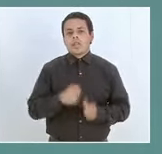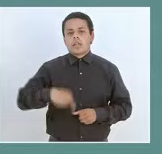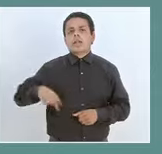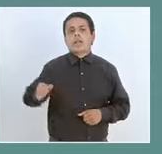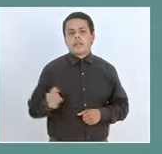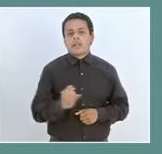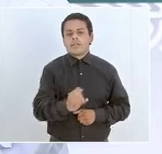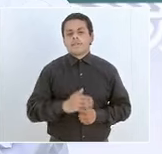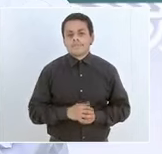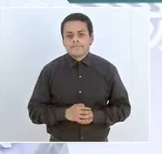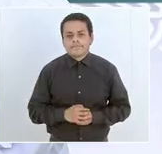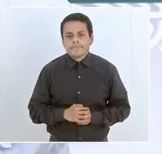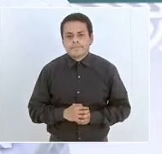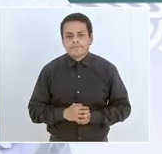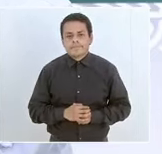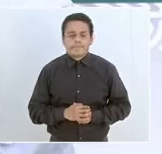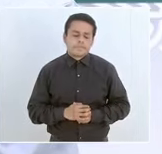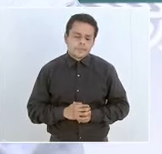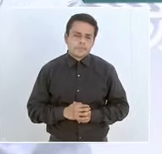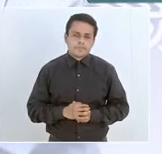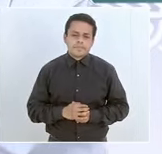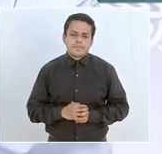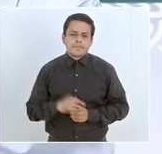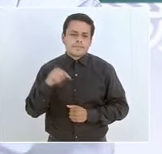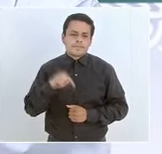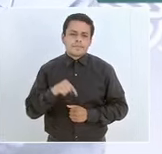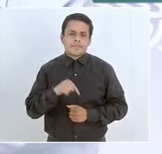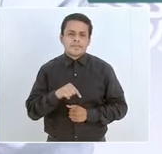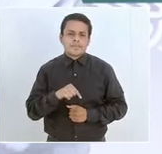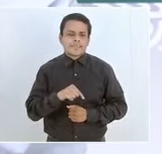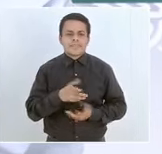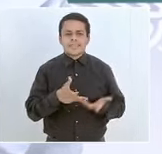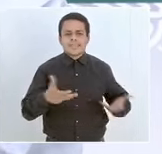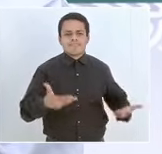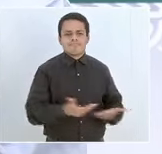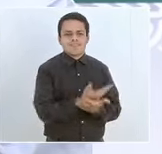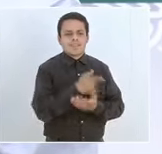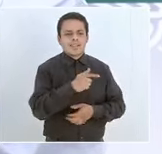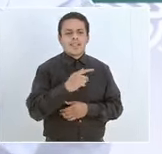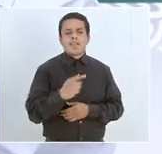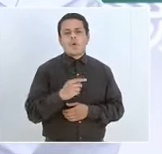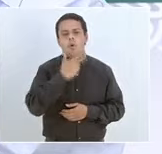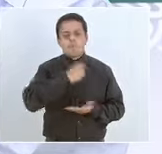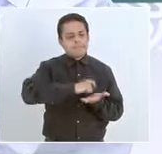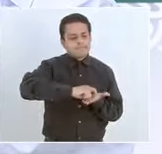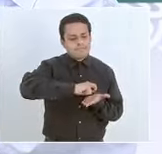Jerez, en la tierra del poeta,